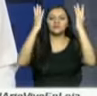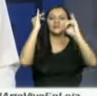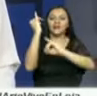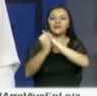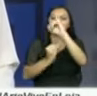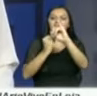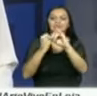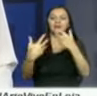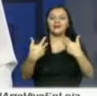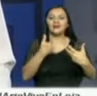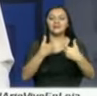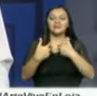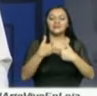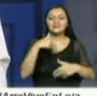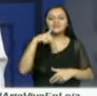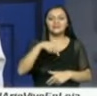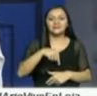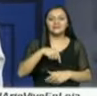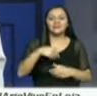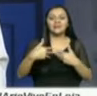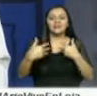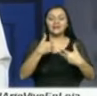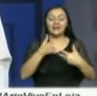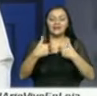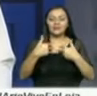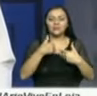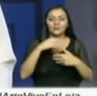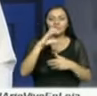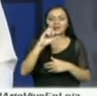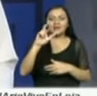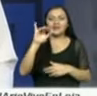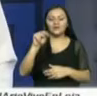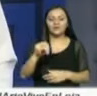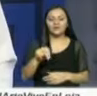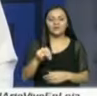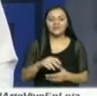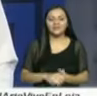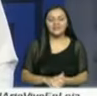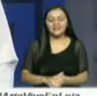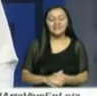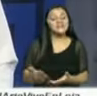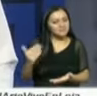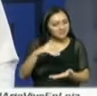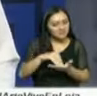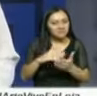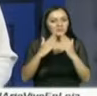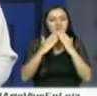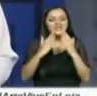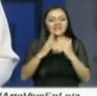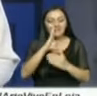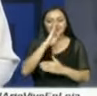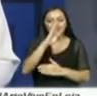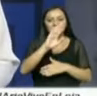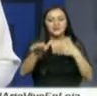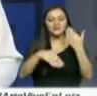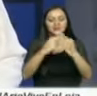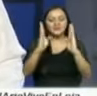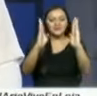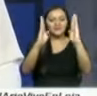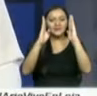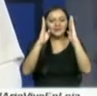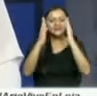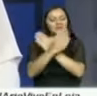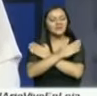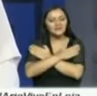Internacional de Artes Vivas y del Teatro Benjamín Carrión. Nuevamente, gracias siempre por estar con nosotros.